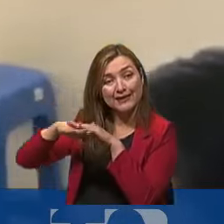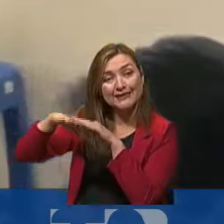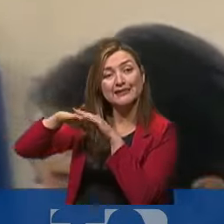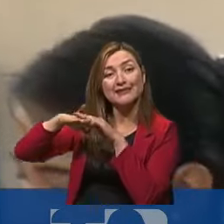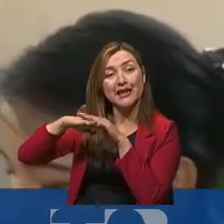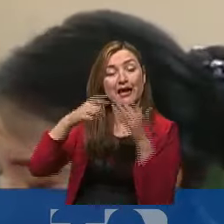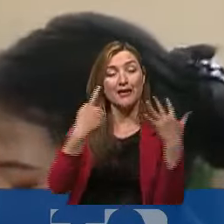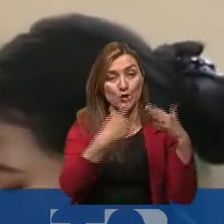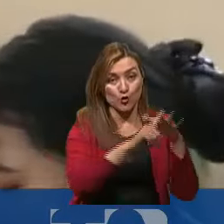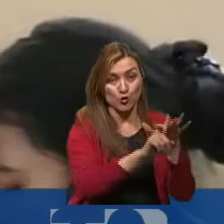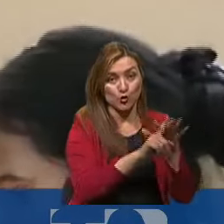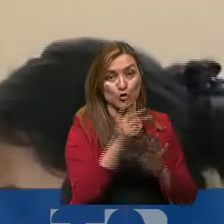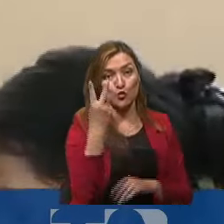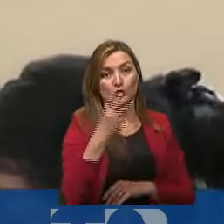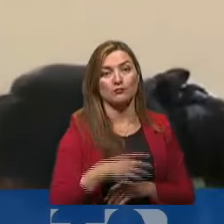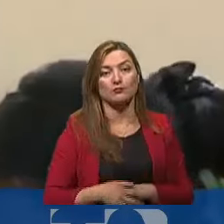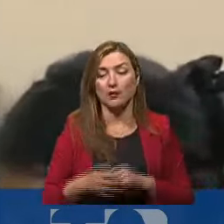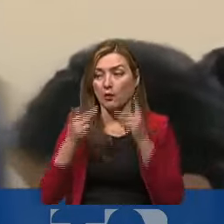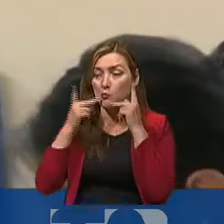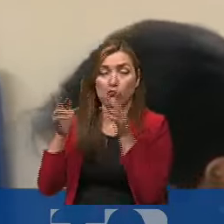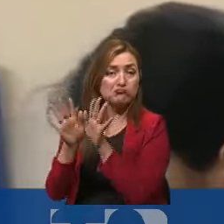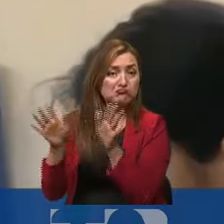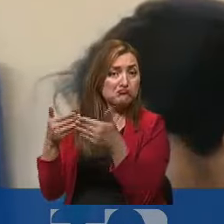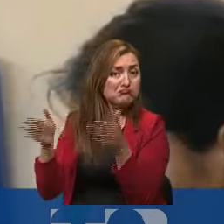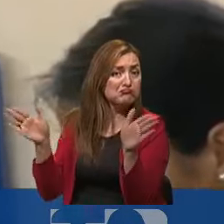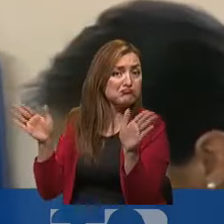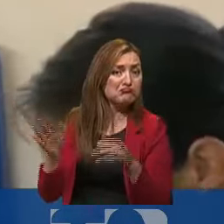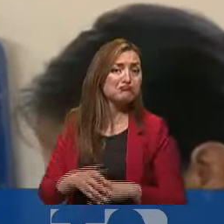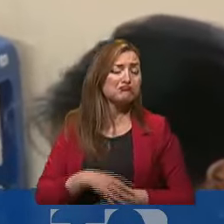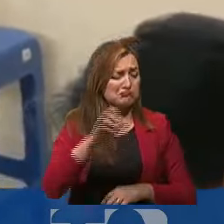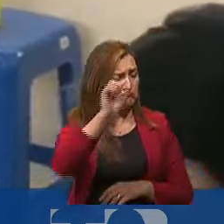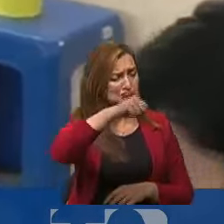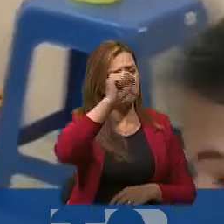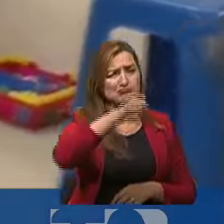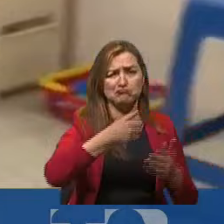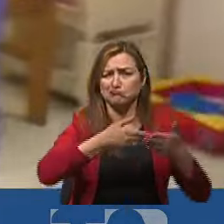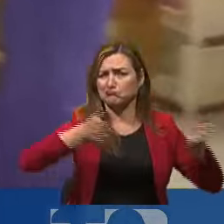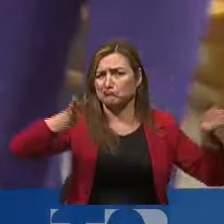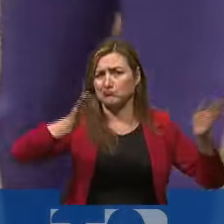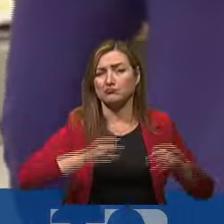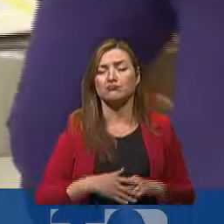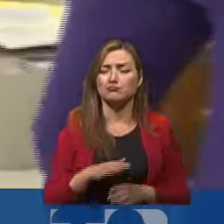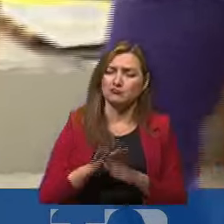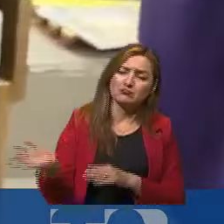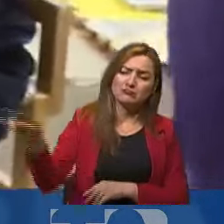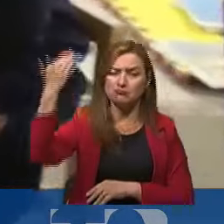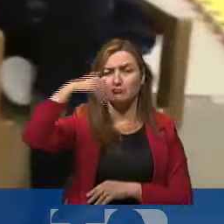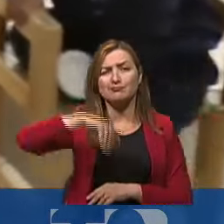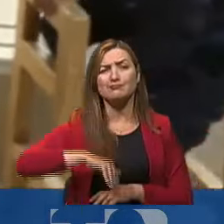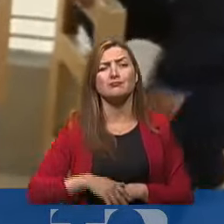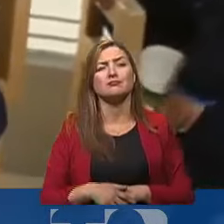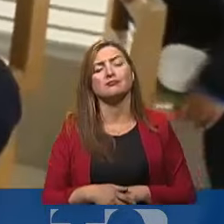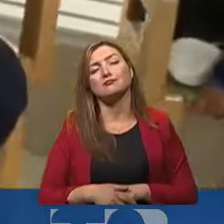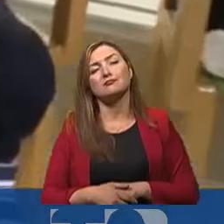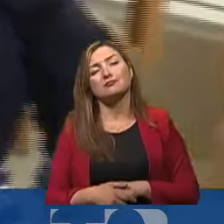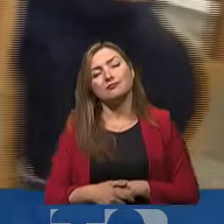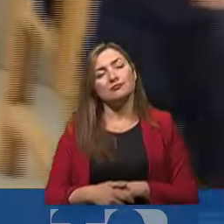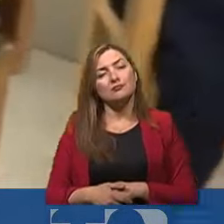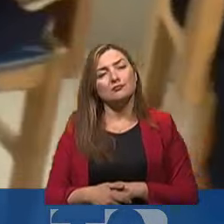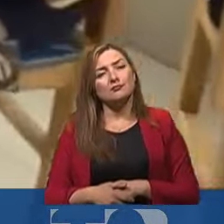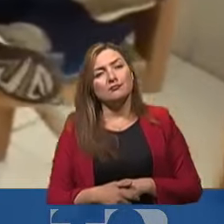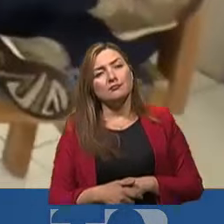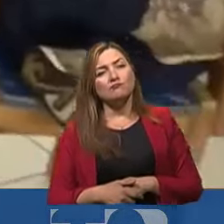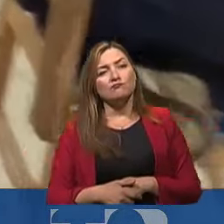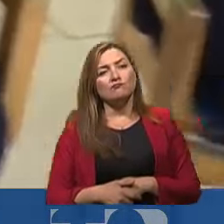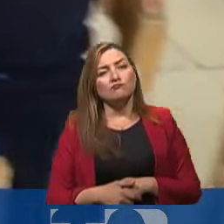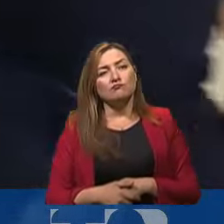inclusión. Okay, abierto a todo el público. Abierto a todo el público. Les invitamos a que vengan a la casa abierta, que puedan